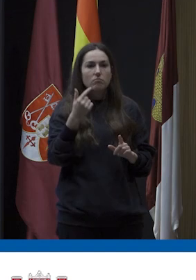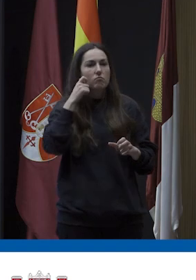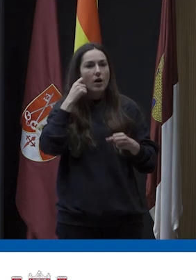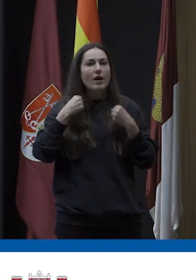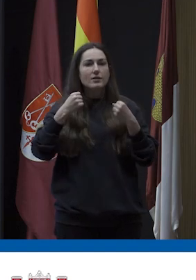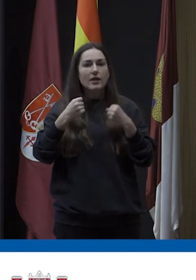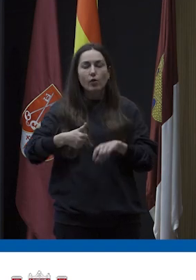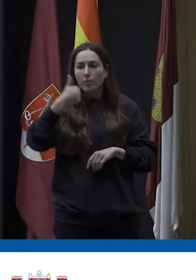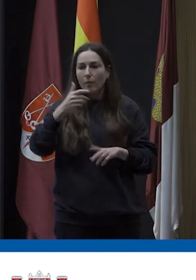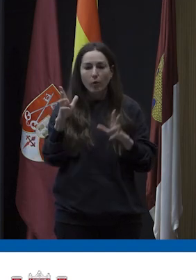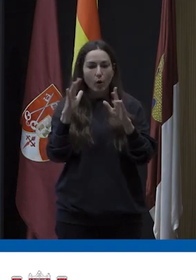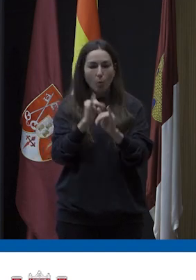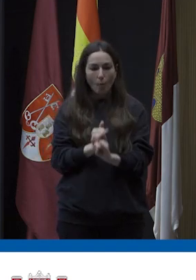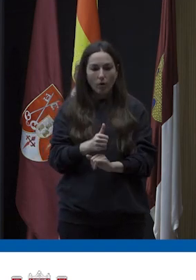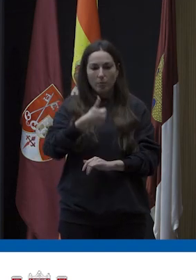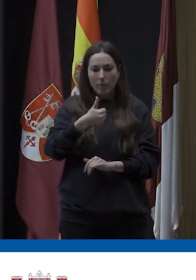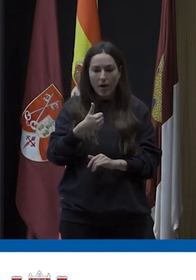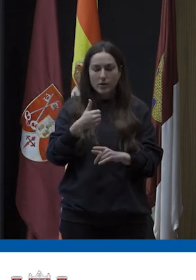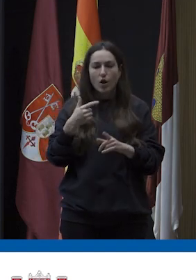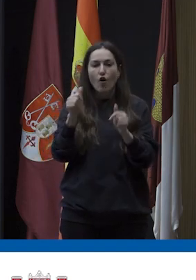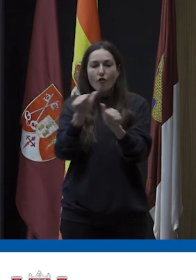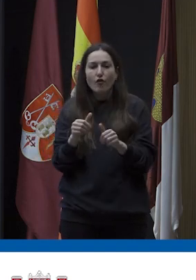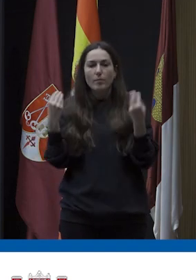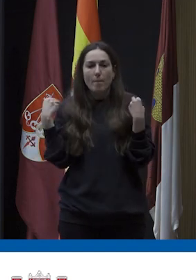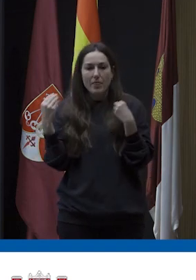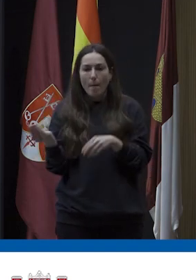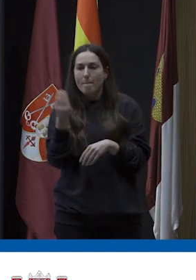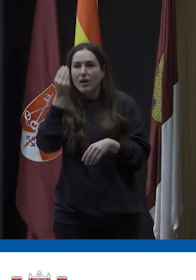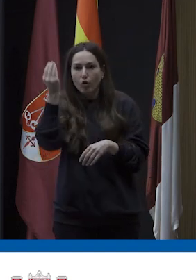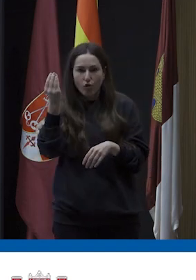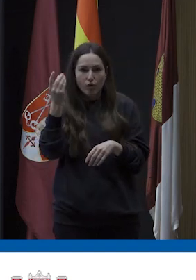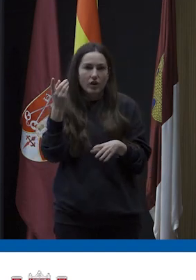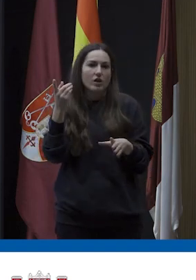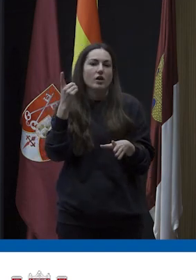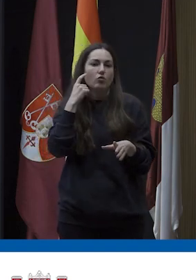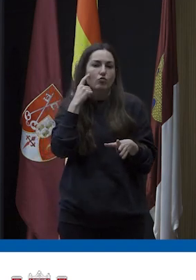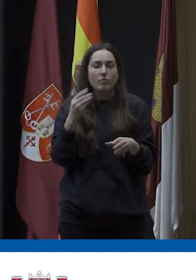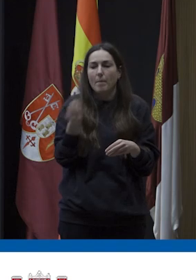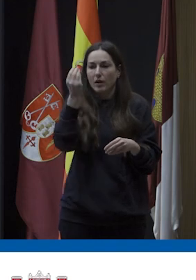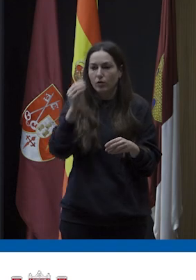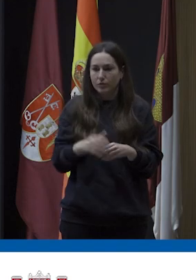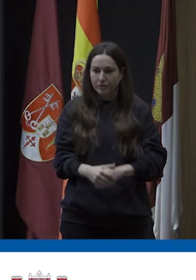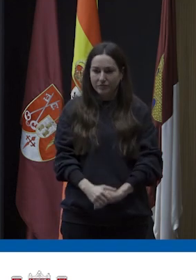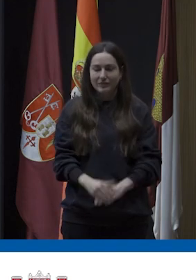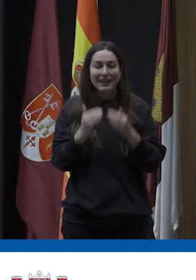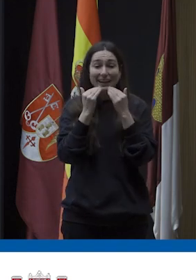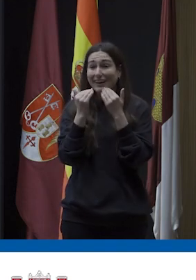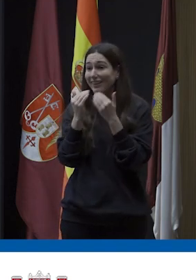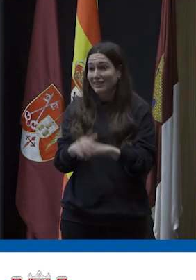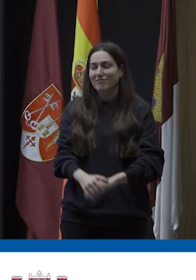sanos, han perdido peso, han mejorado su estilo de vida y se encuentran mucho mejor que estaban antes del infarto.